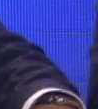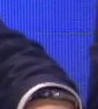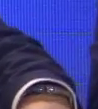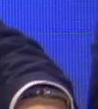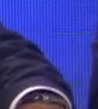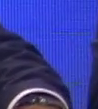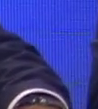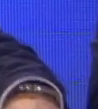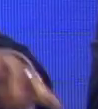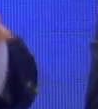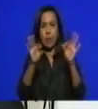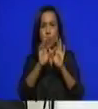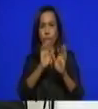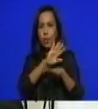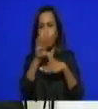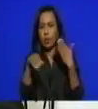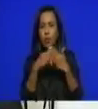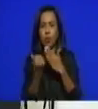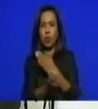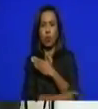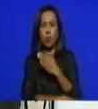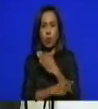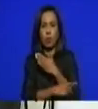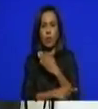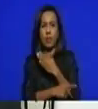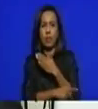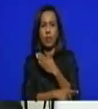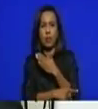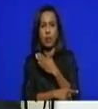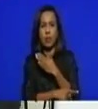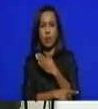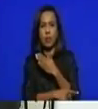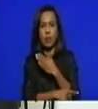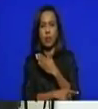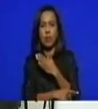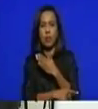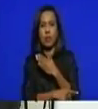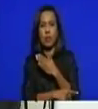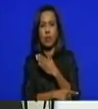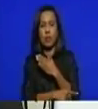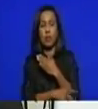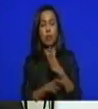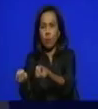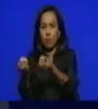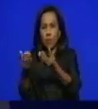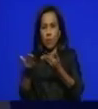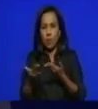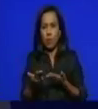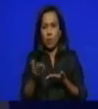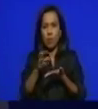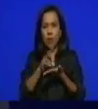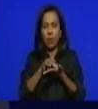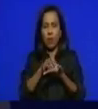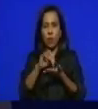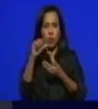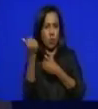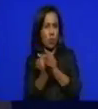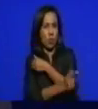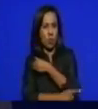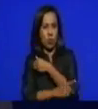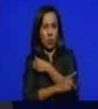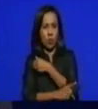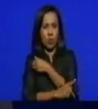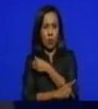el trabajo y el compromiso que tenemos. Con la participación de Eduardo Carles, ministro de Desarrollo Agropecuario, Raúl Ávila, director